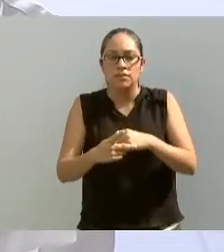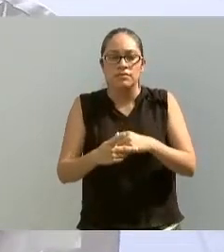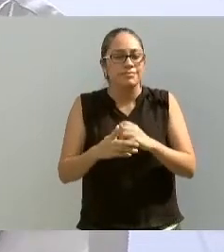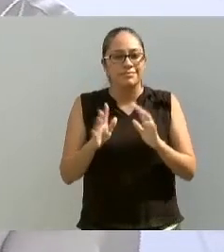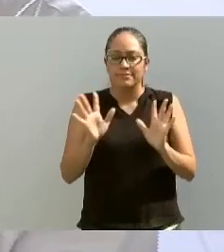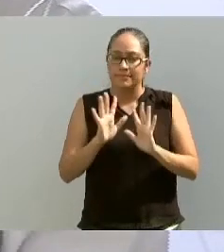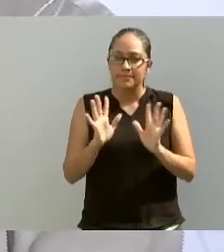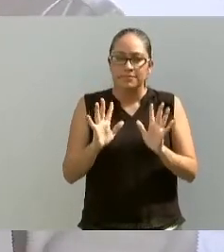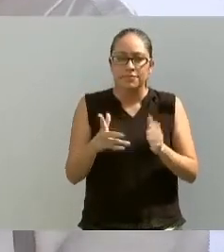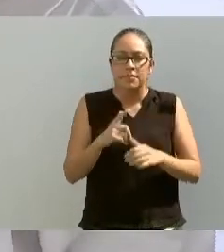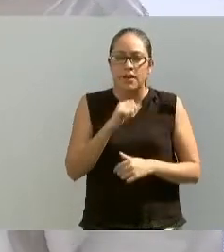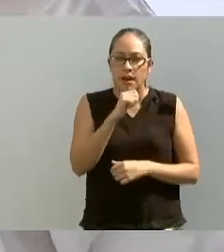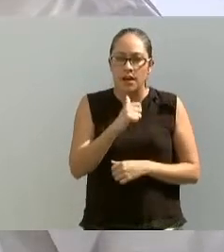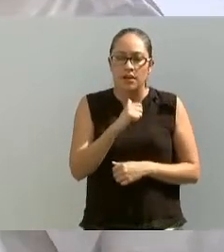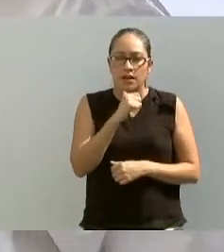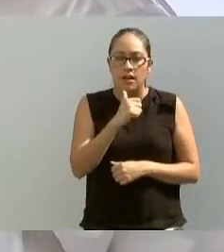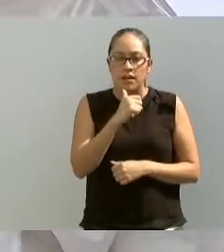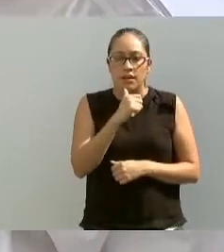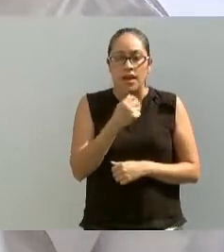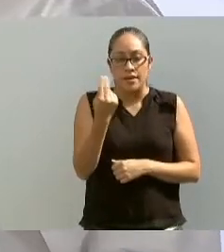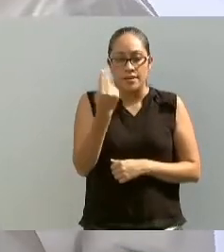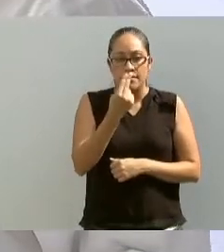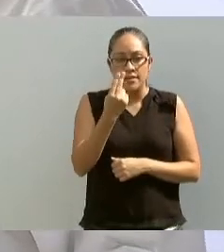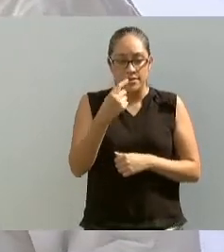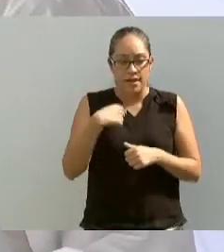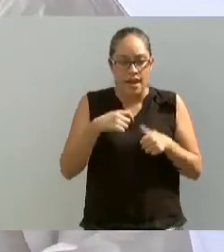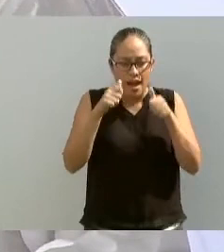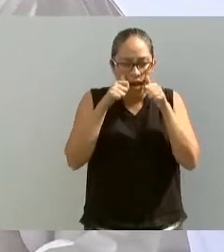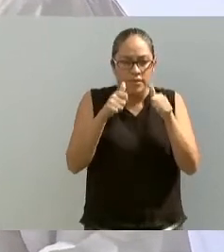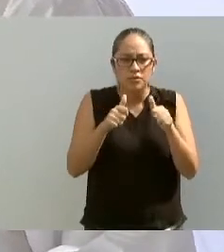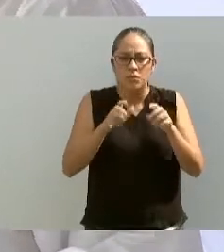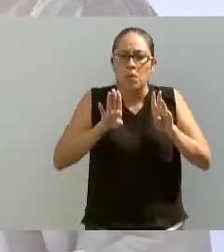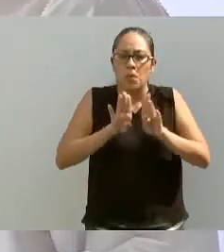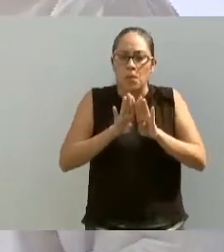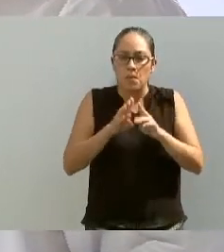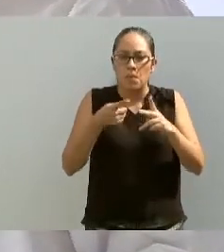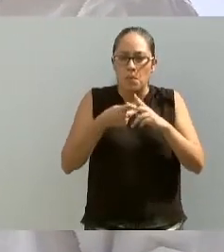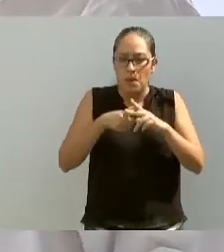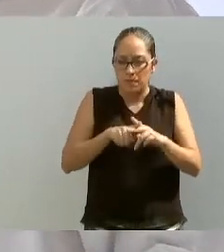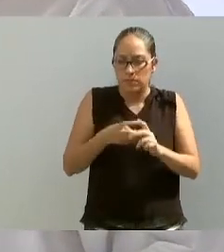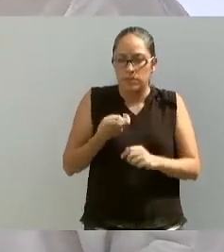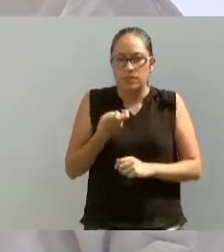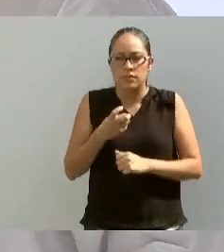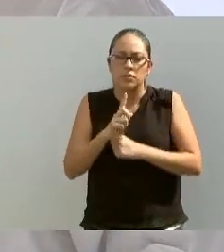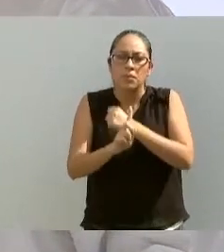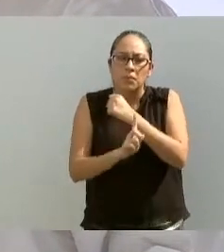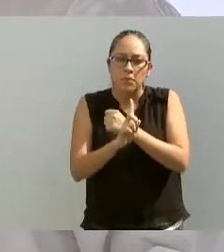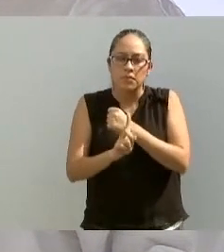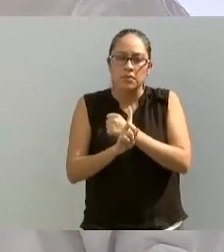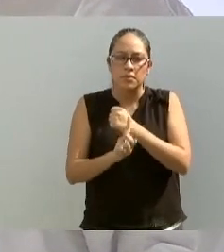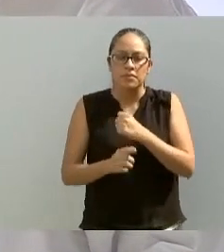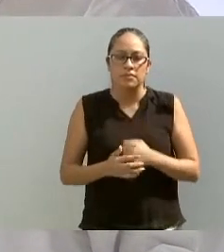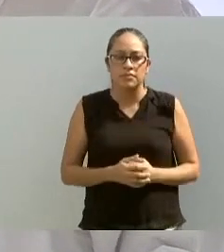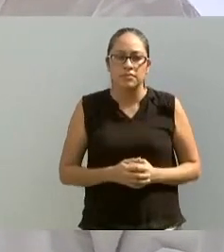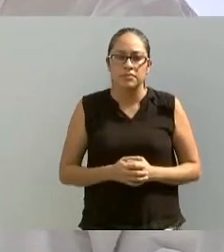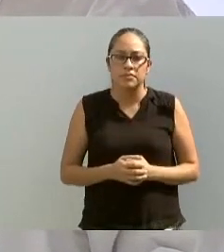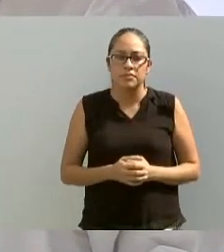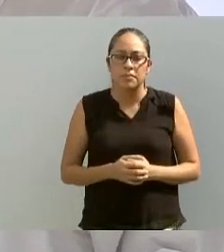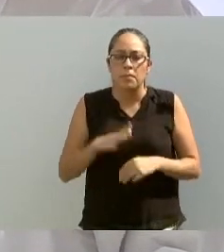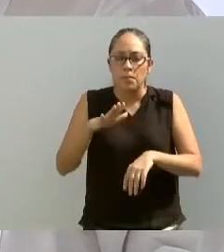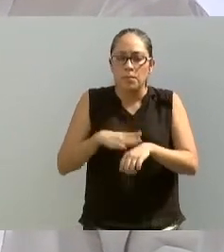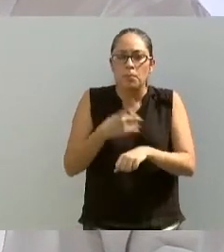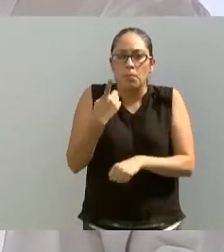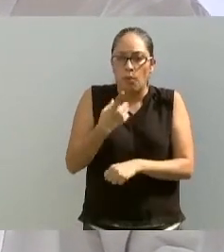ver con atender los orígenes de la violencia, el